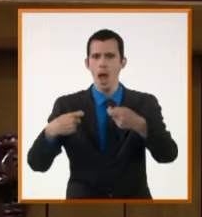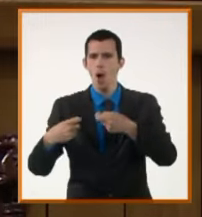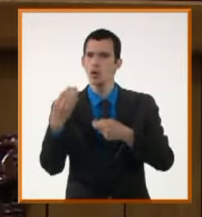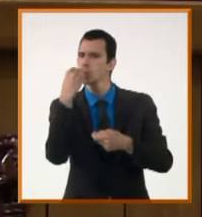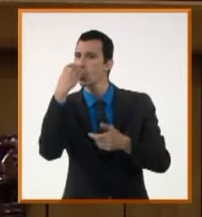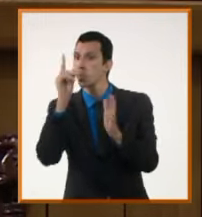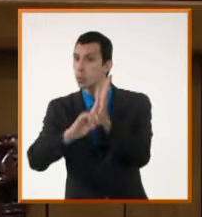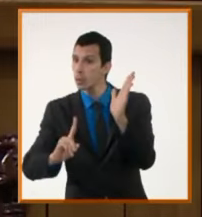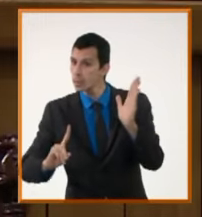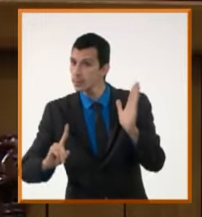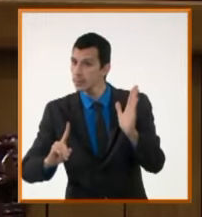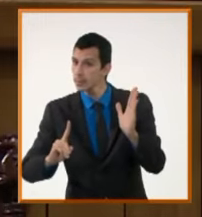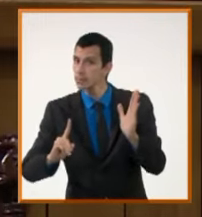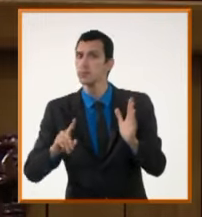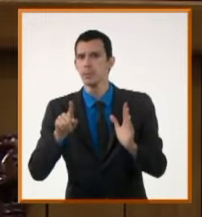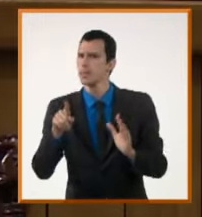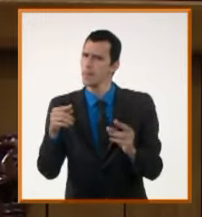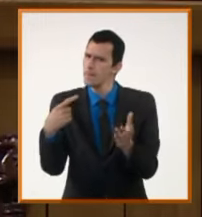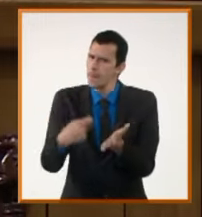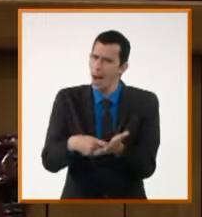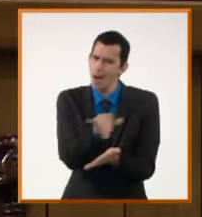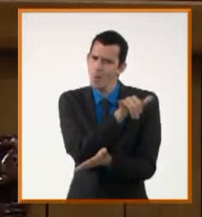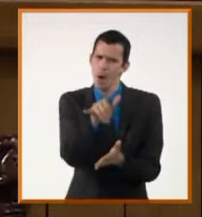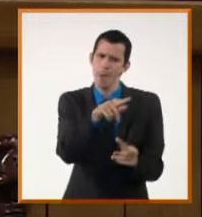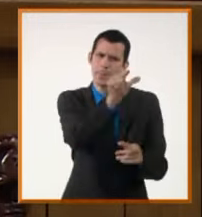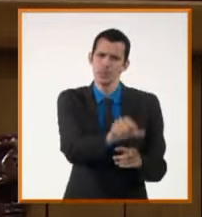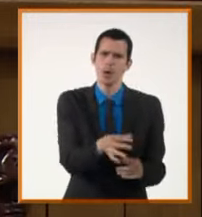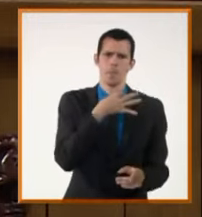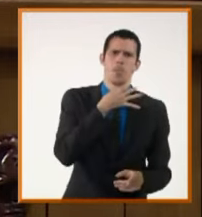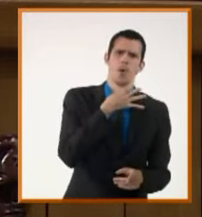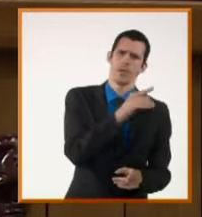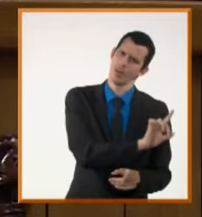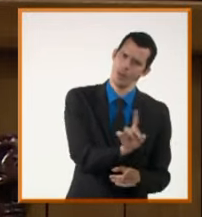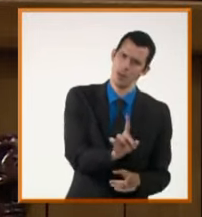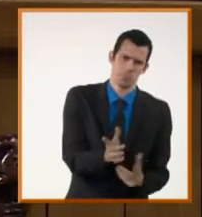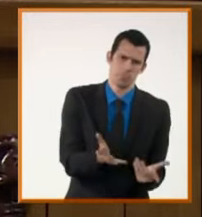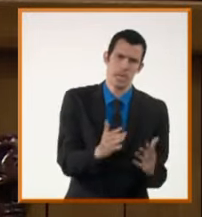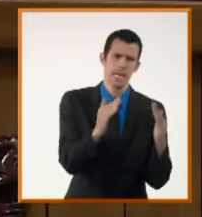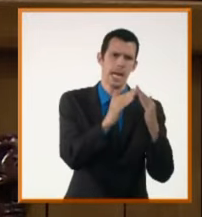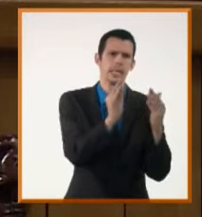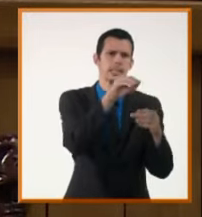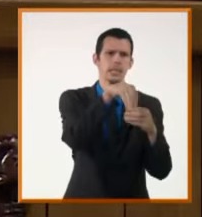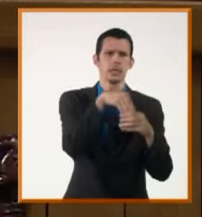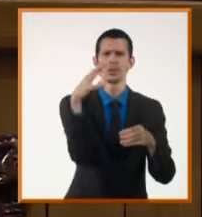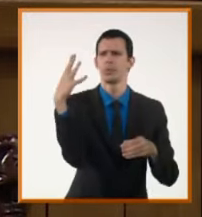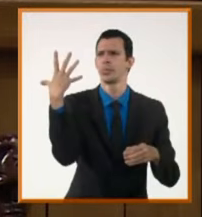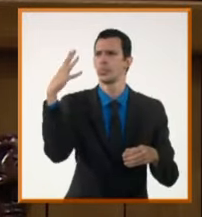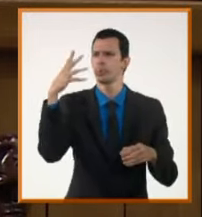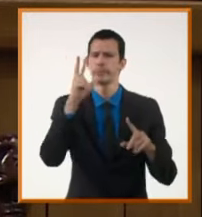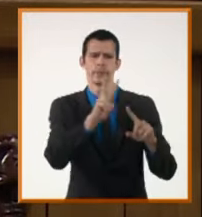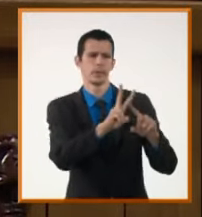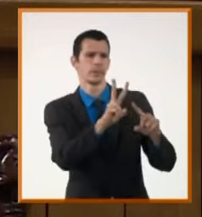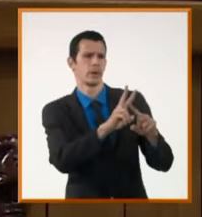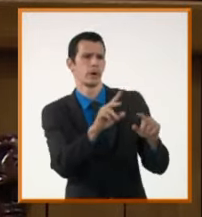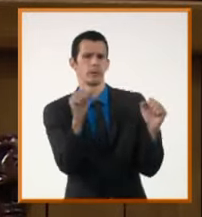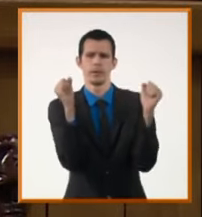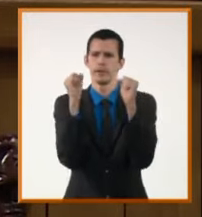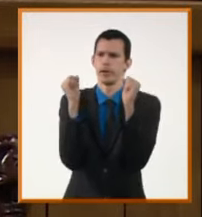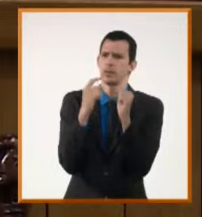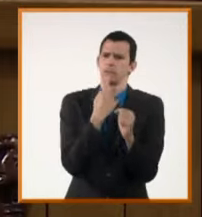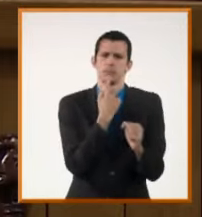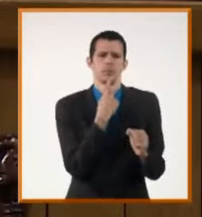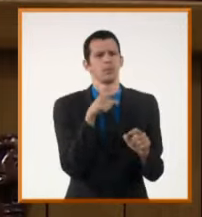la tarifa residencial que subsidiada, sino que paguen la tarifa para